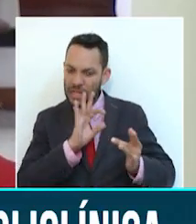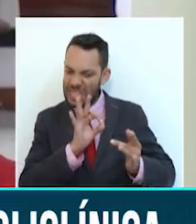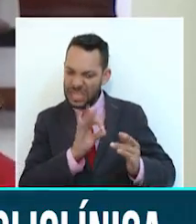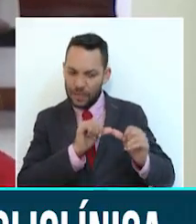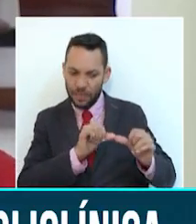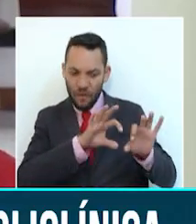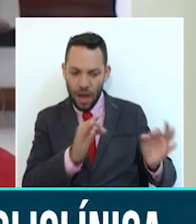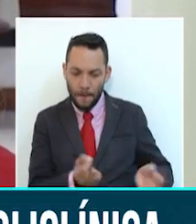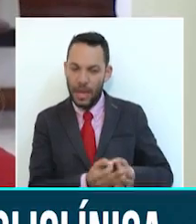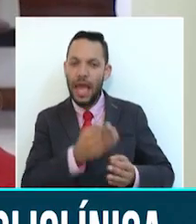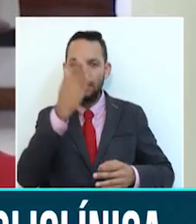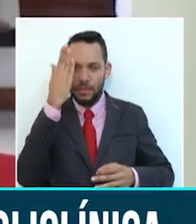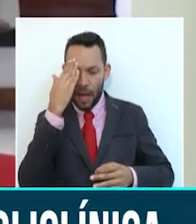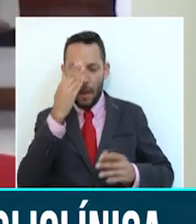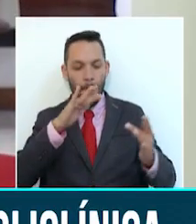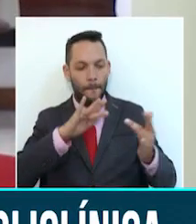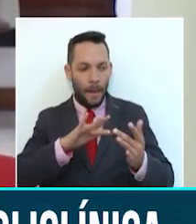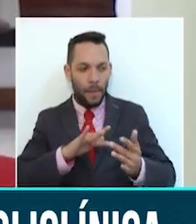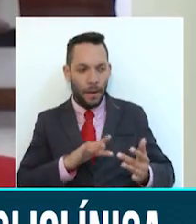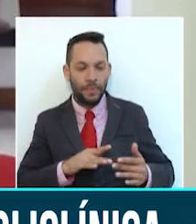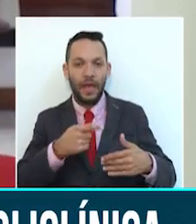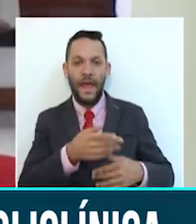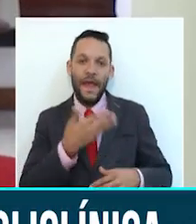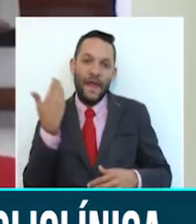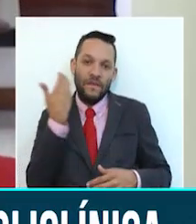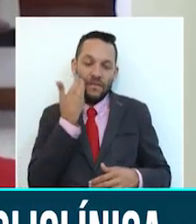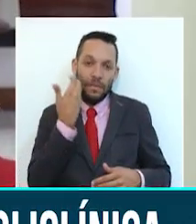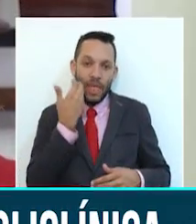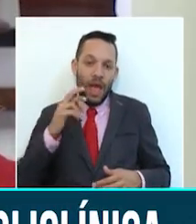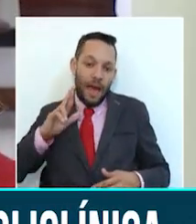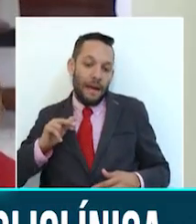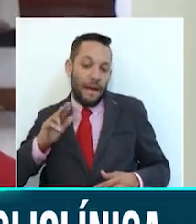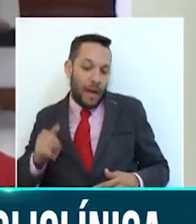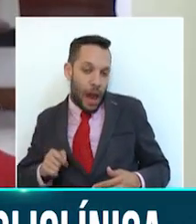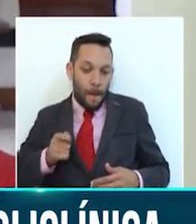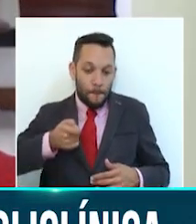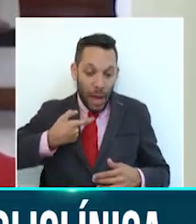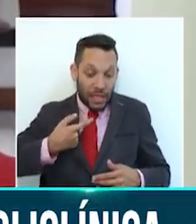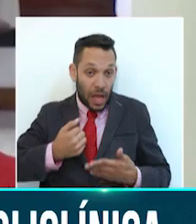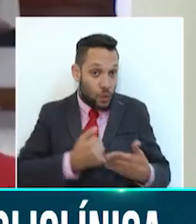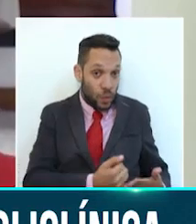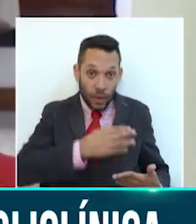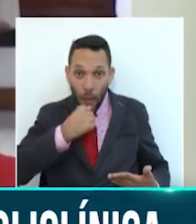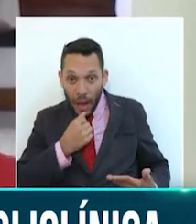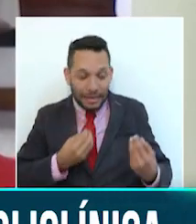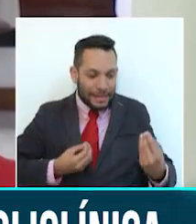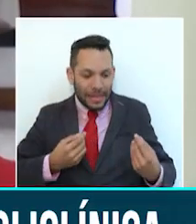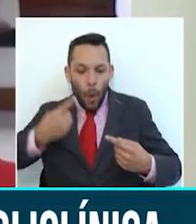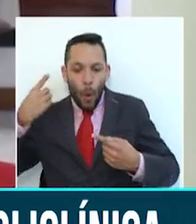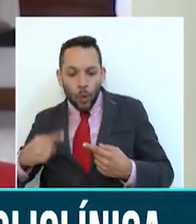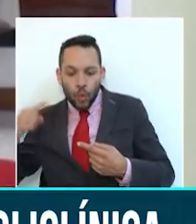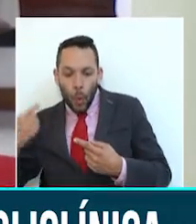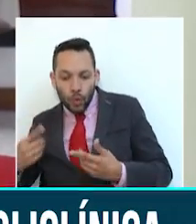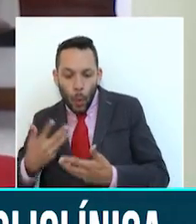la familia de la joven. Entendamos que esta es una enfermedad huérfana, también hay que tramitar muchas cosas que están por fuera del plan